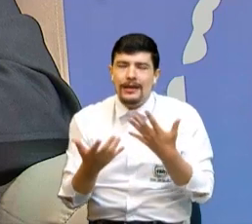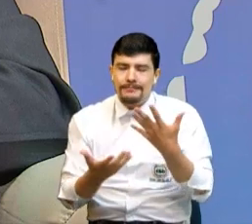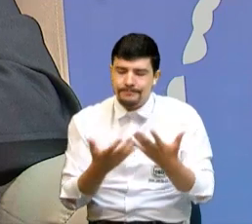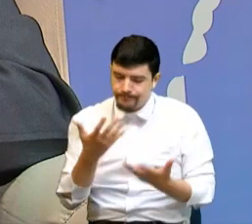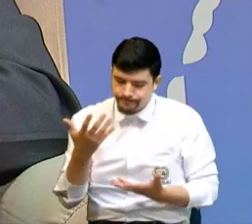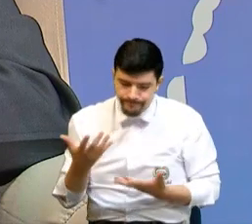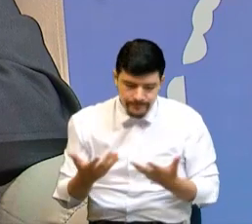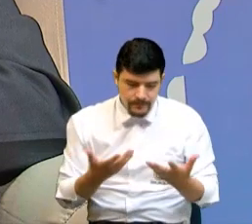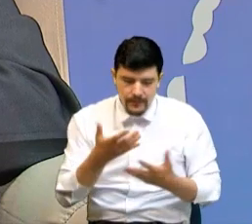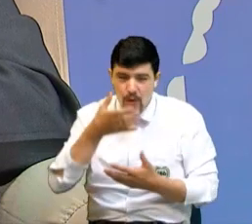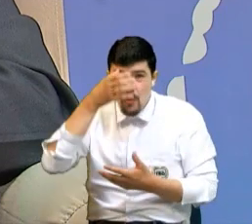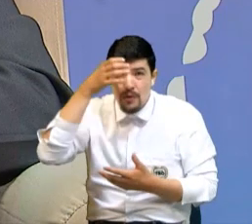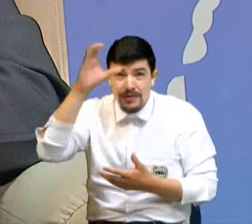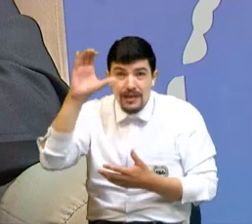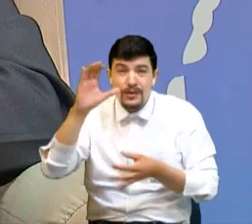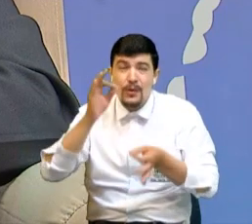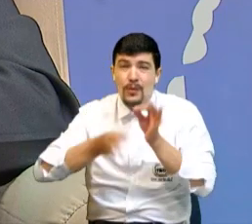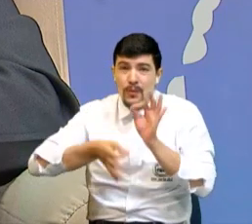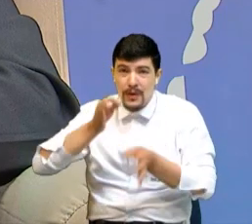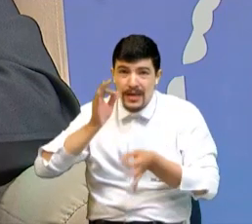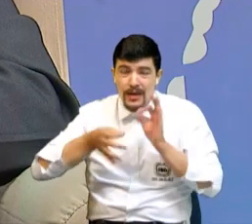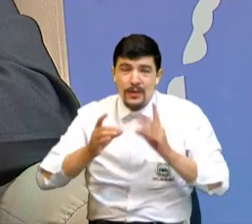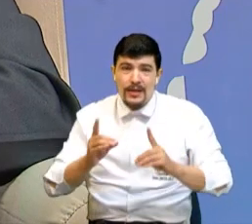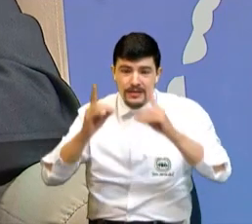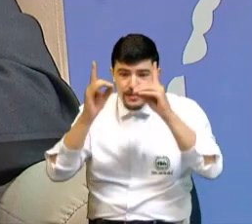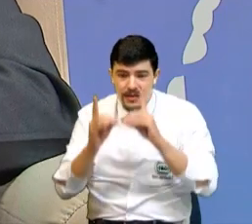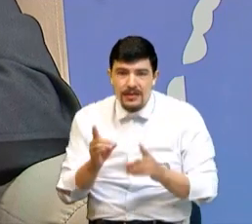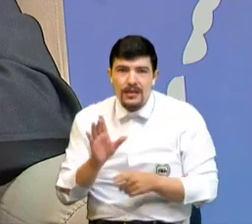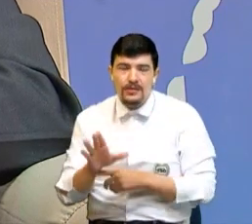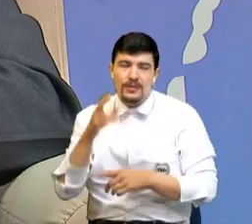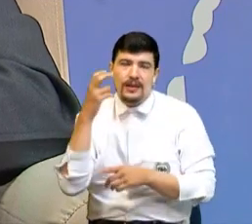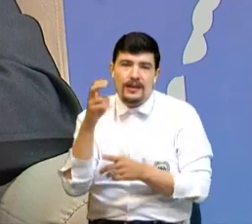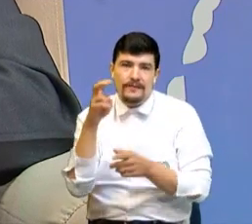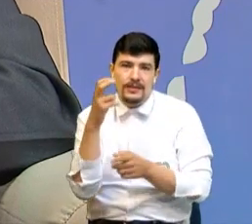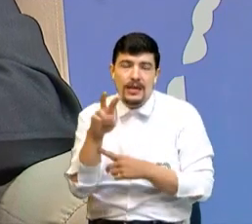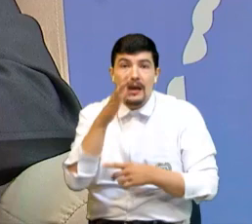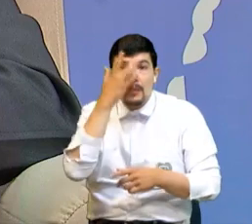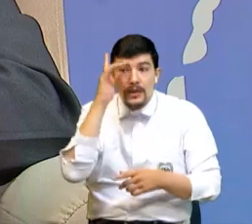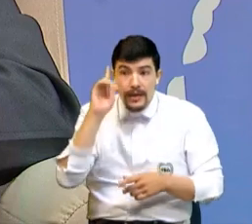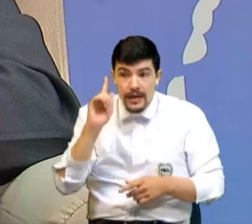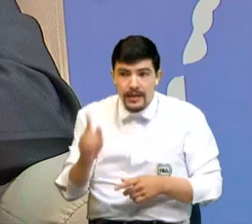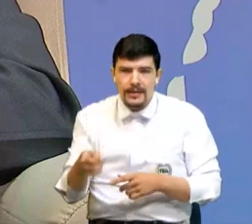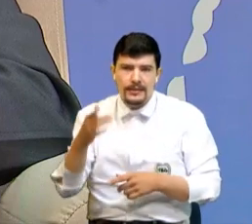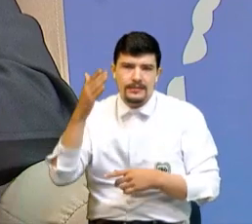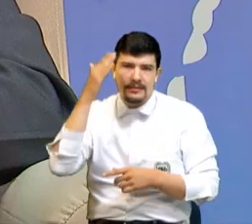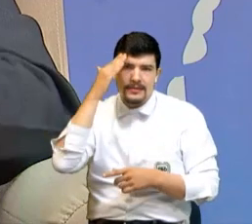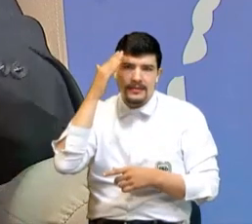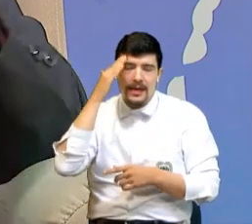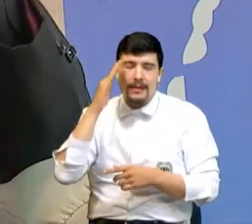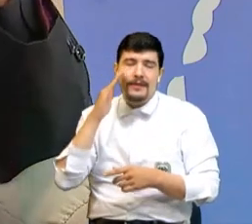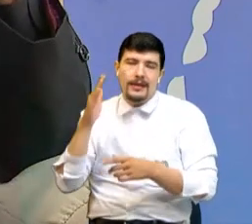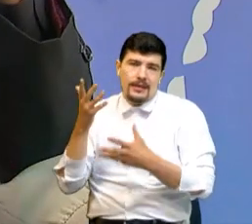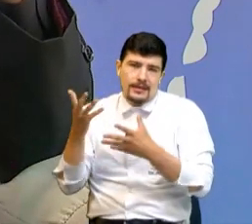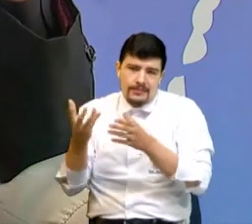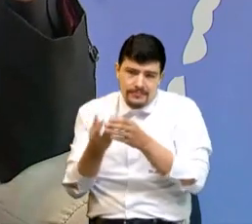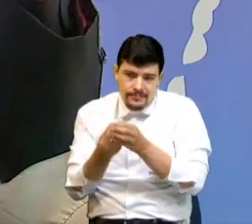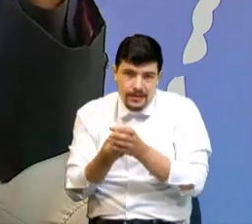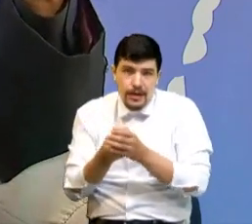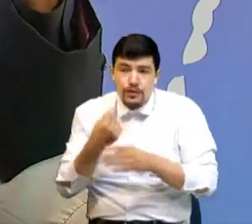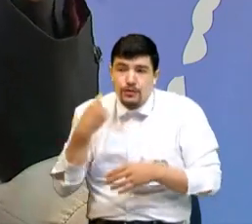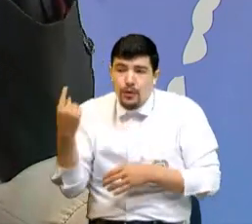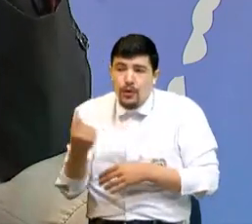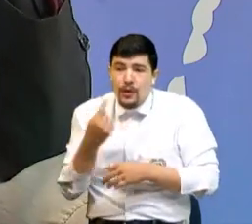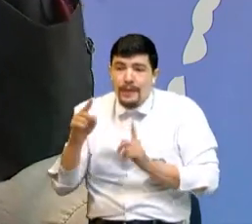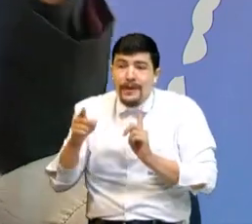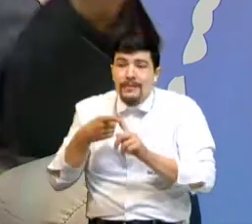Y esto es un concepto jurídico que define la Fiscalía, porque ahí se tiene en cuenta no solamente el